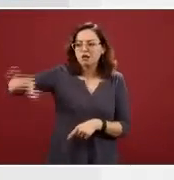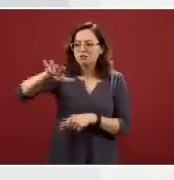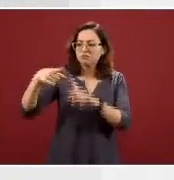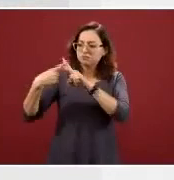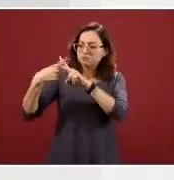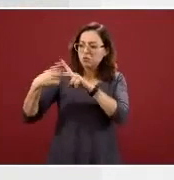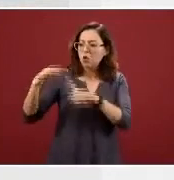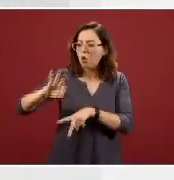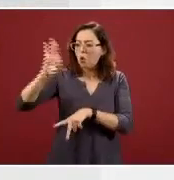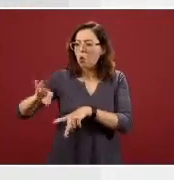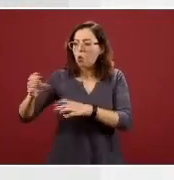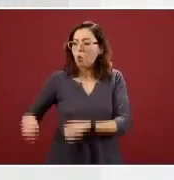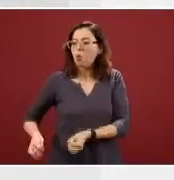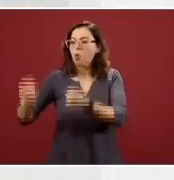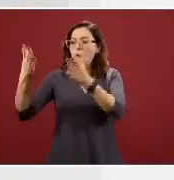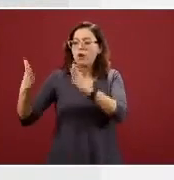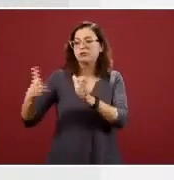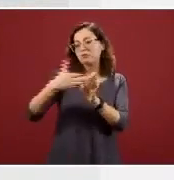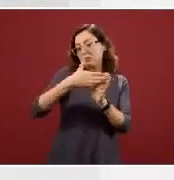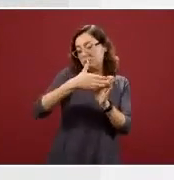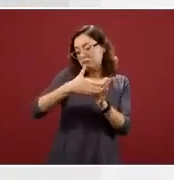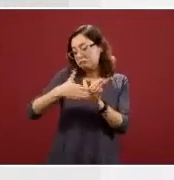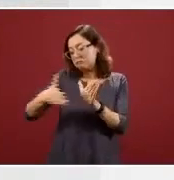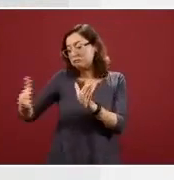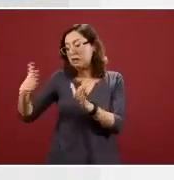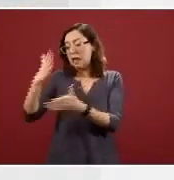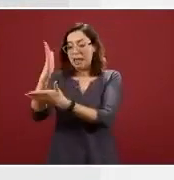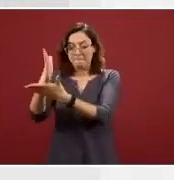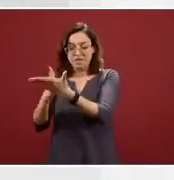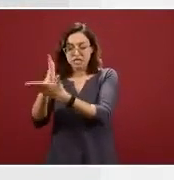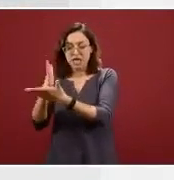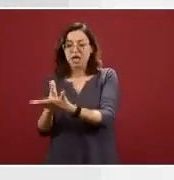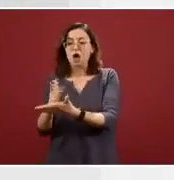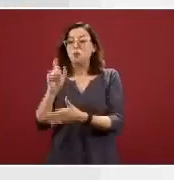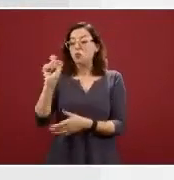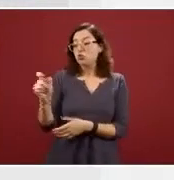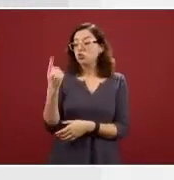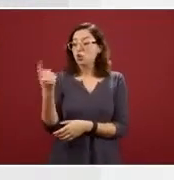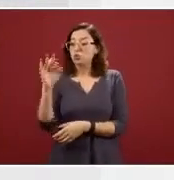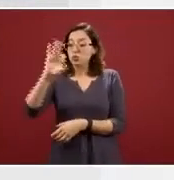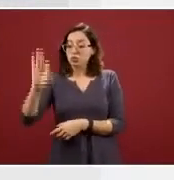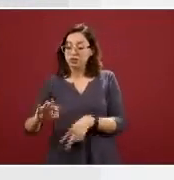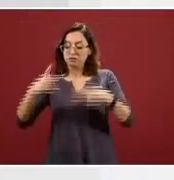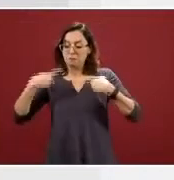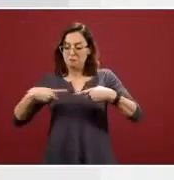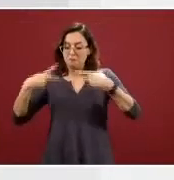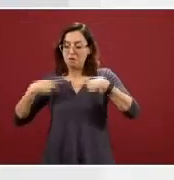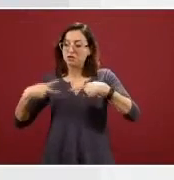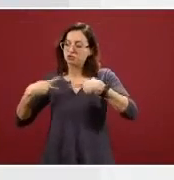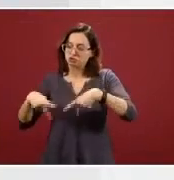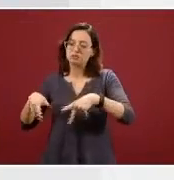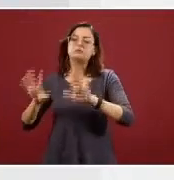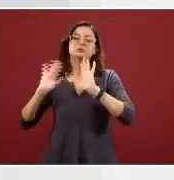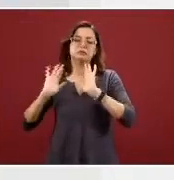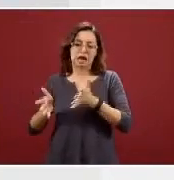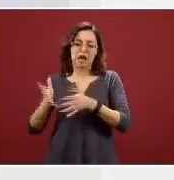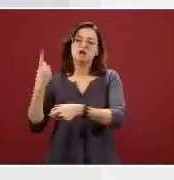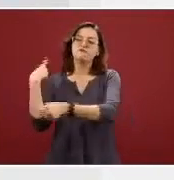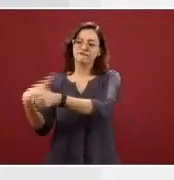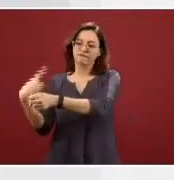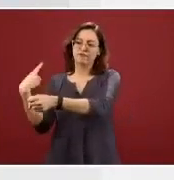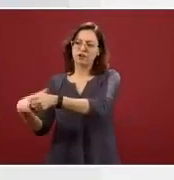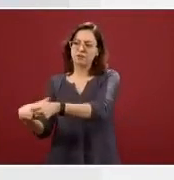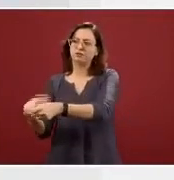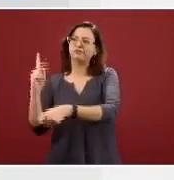la mitad de la epidemia venían presentando que más o menos 0.1% de la población general había enfermado y por lo